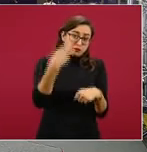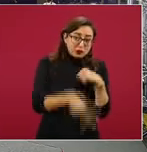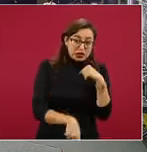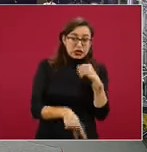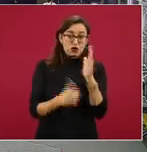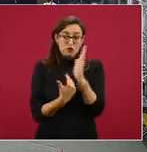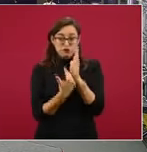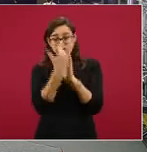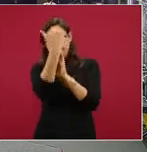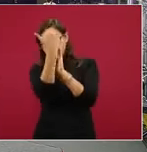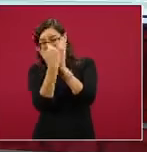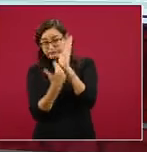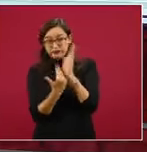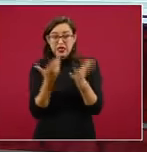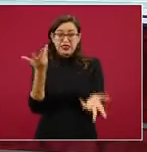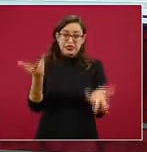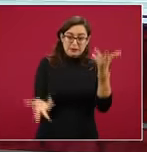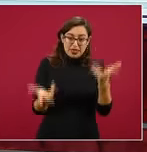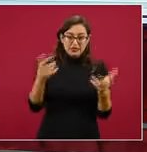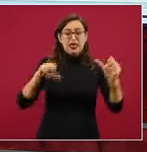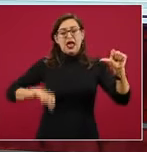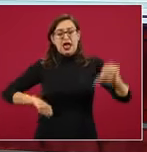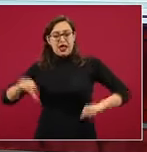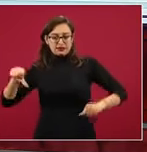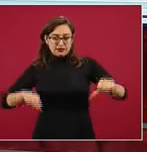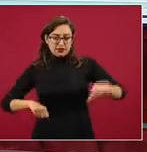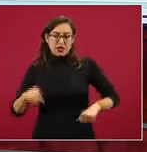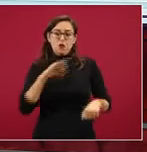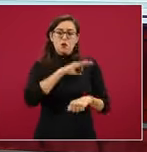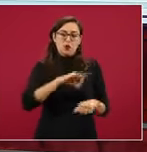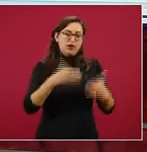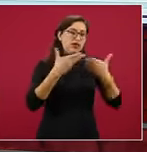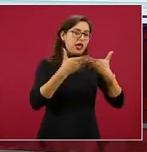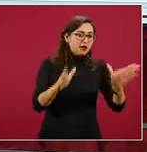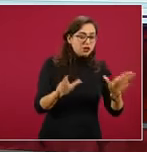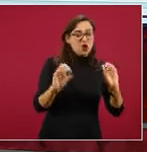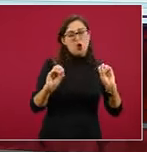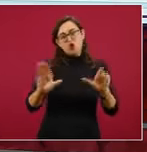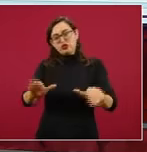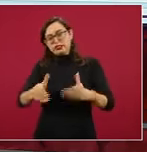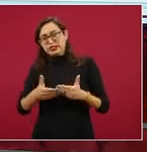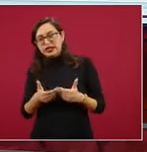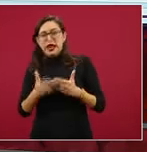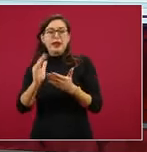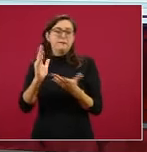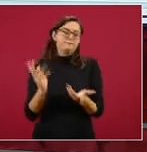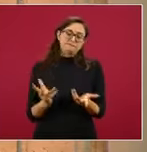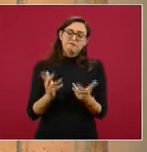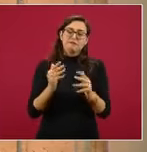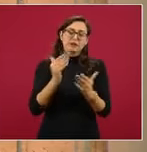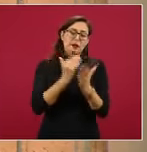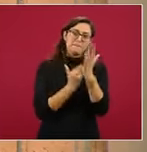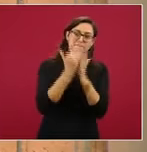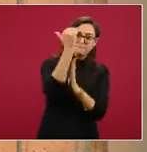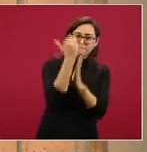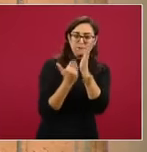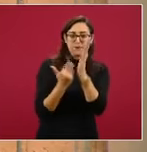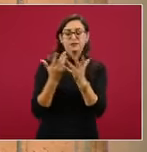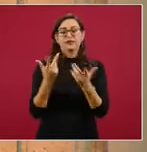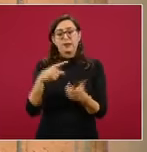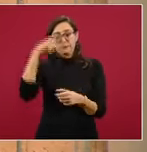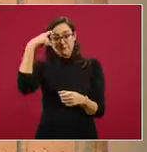que se deberían de abrir, disminuir o cerrar por completo para la